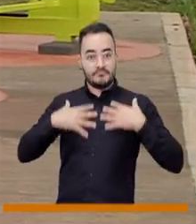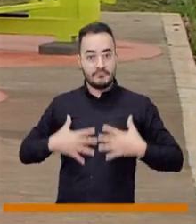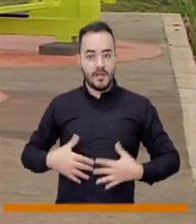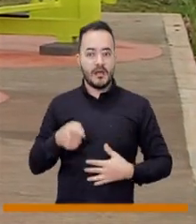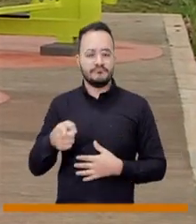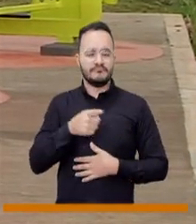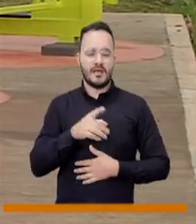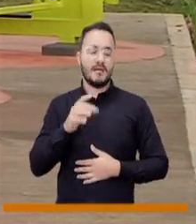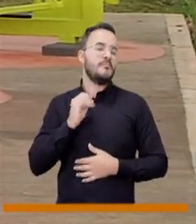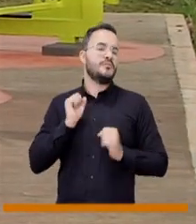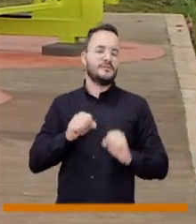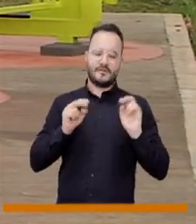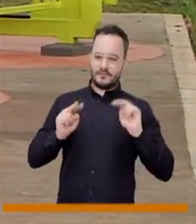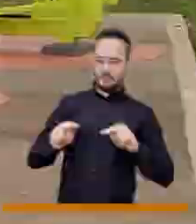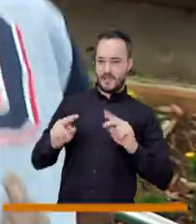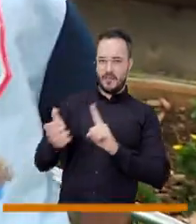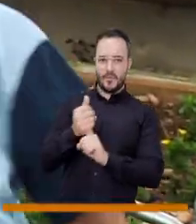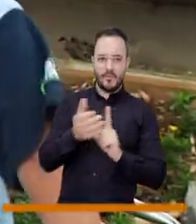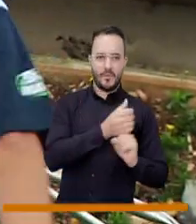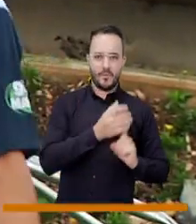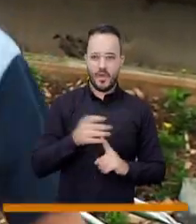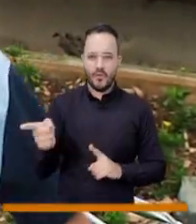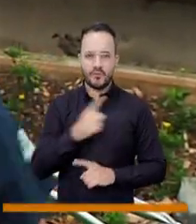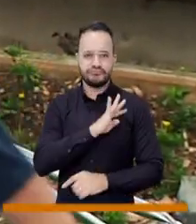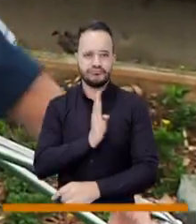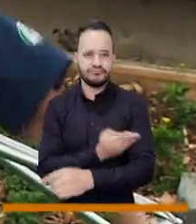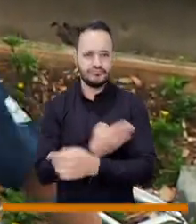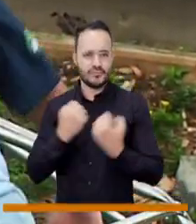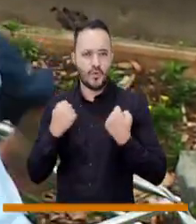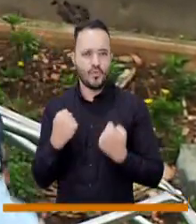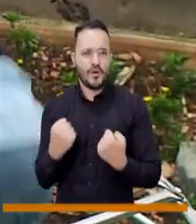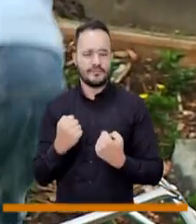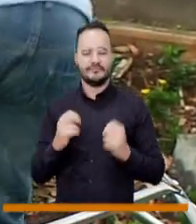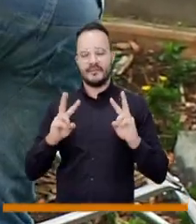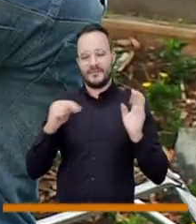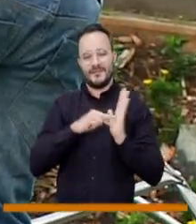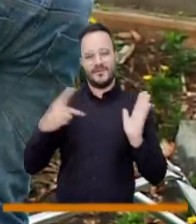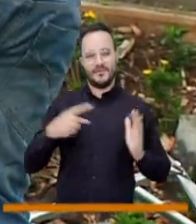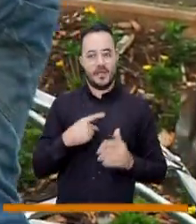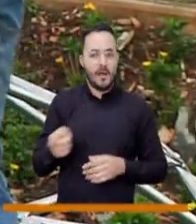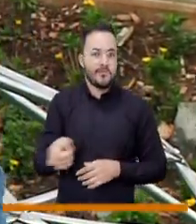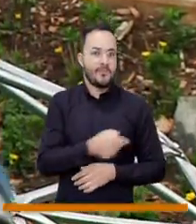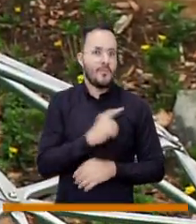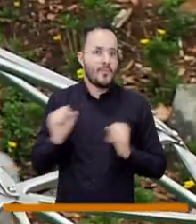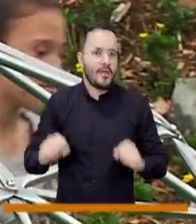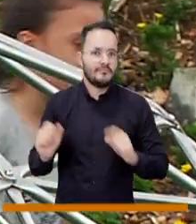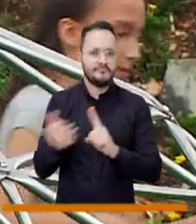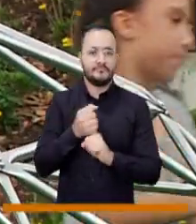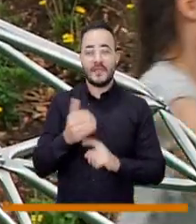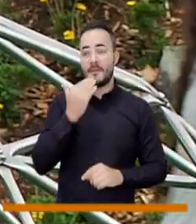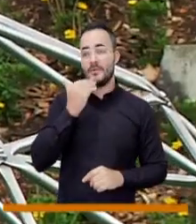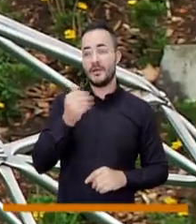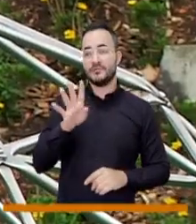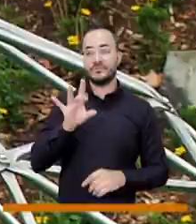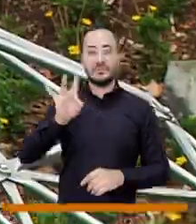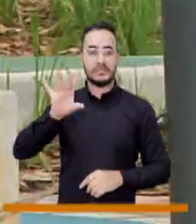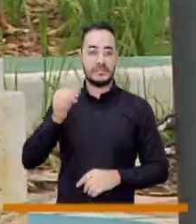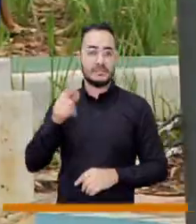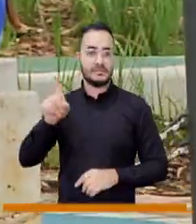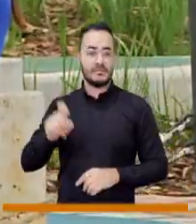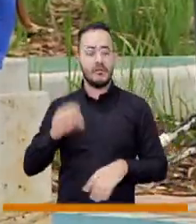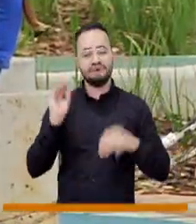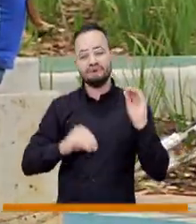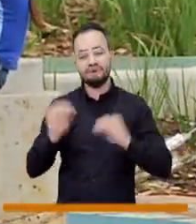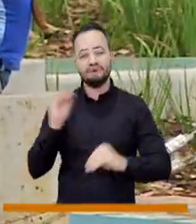identificar chicos y chicas con grandes potenciales en todo este tema de la tecnología, porque no podemos encontrar chicos que a los 14,